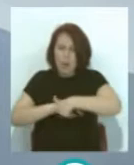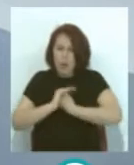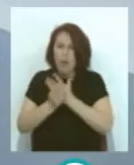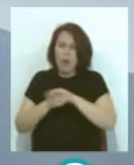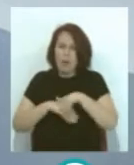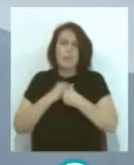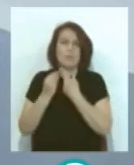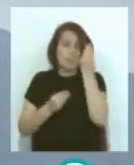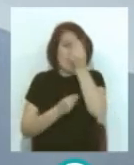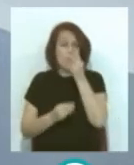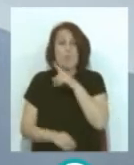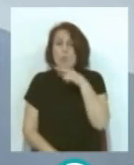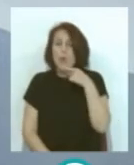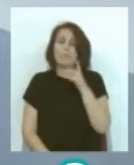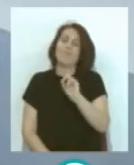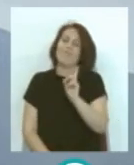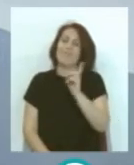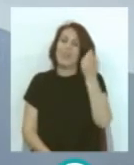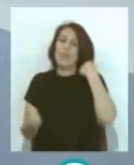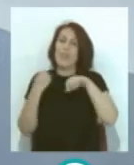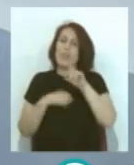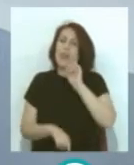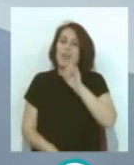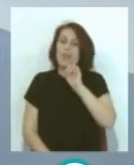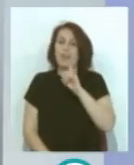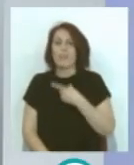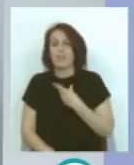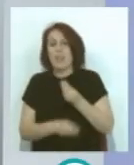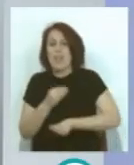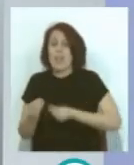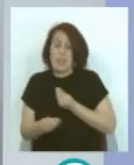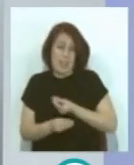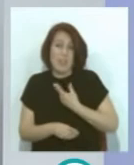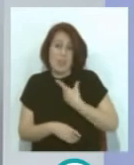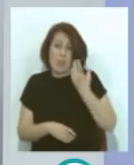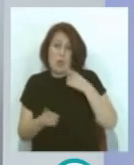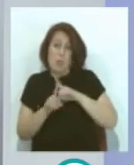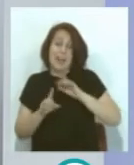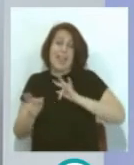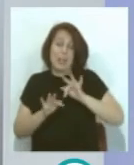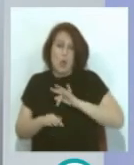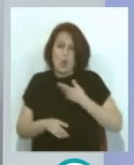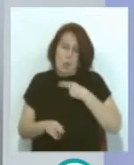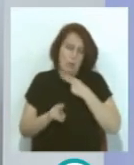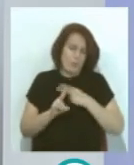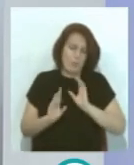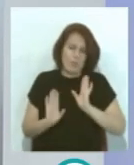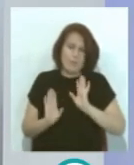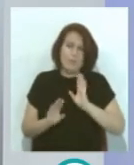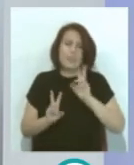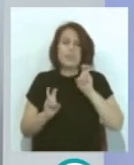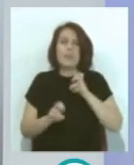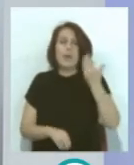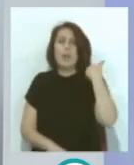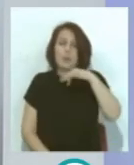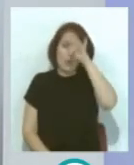dolor. No. Pero no, era actuación. Hizo un busqué. Bueno, no vamos a poner nombres, solamente nos vamos a referir a lo del domingo.